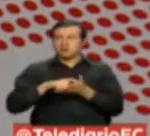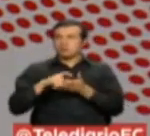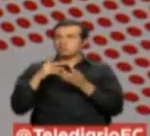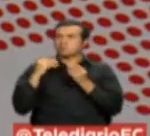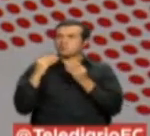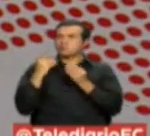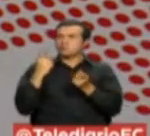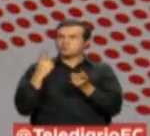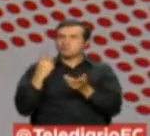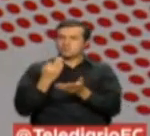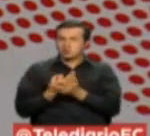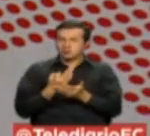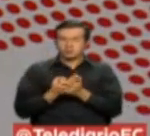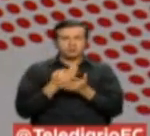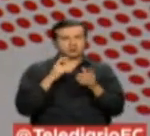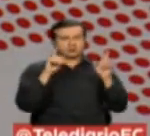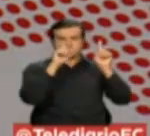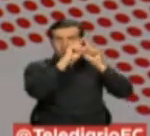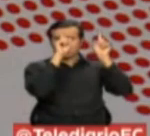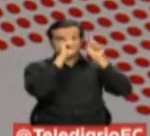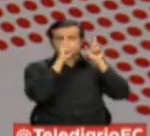¿no? Empresas que